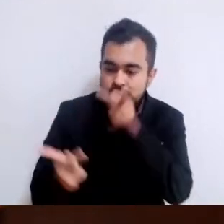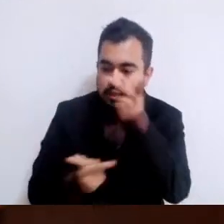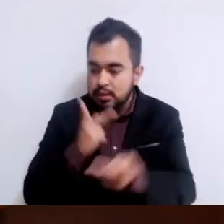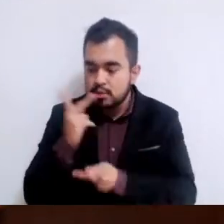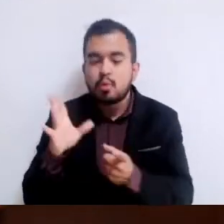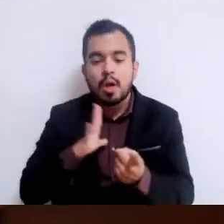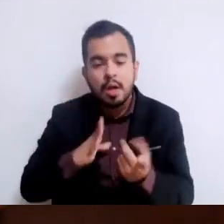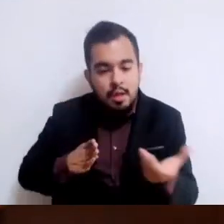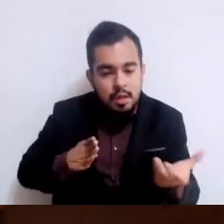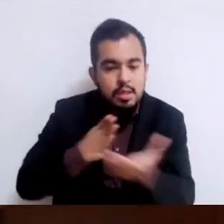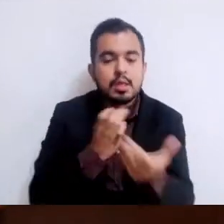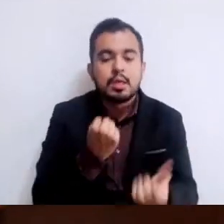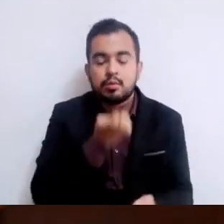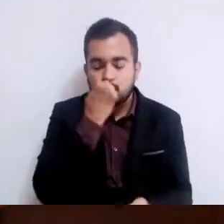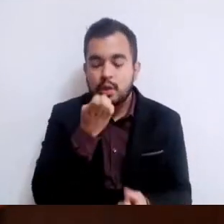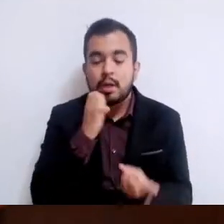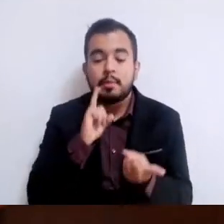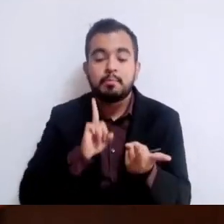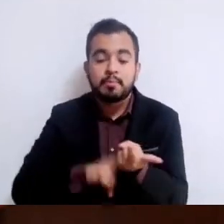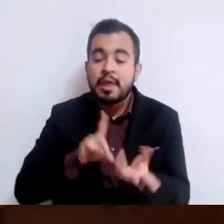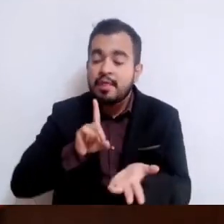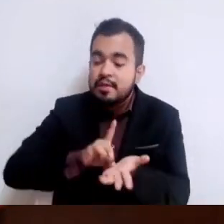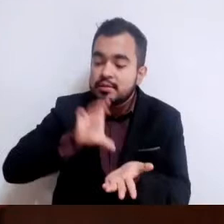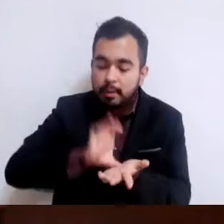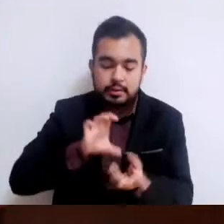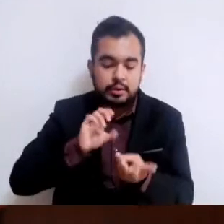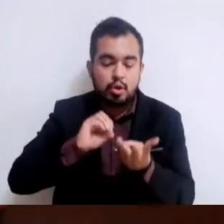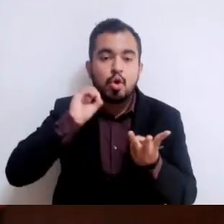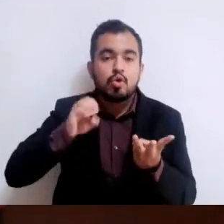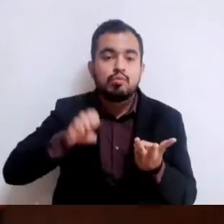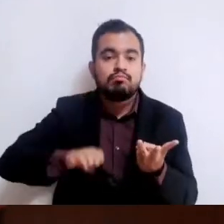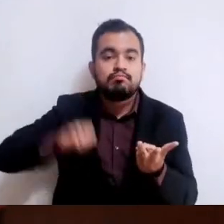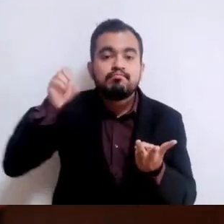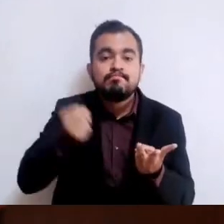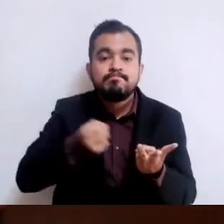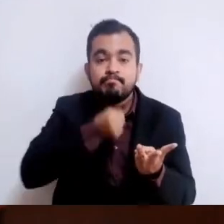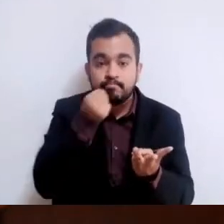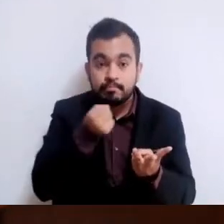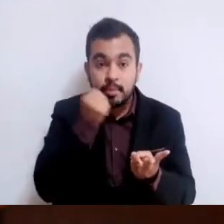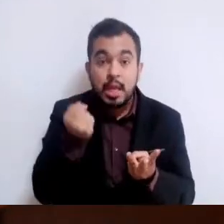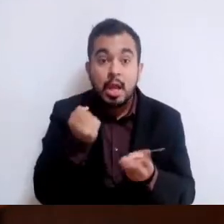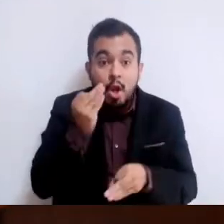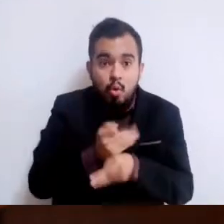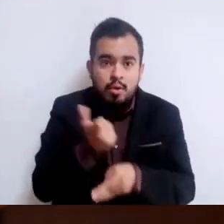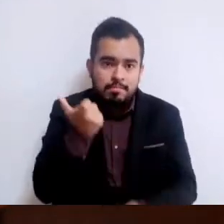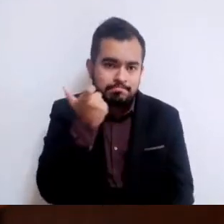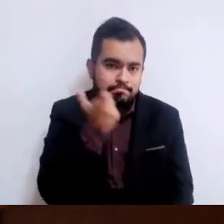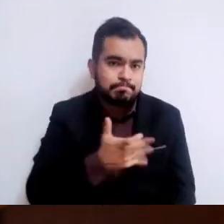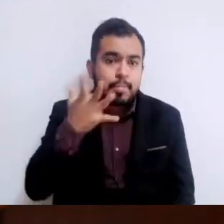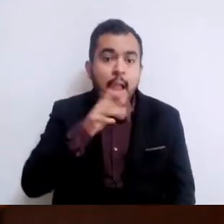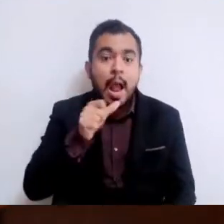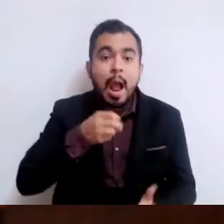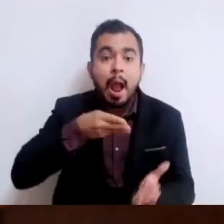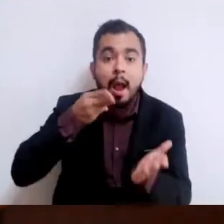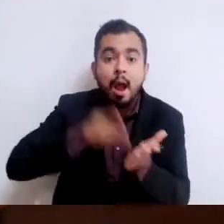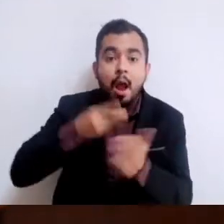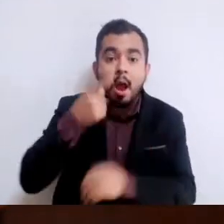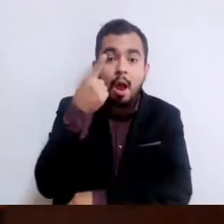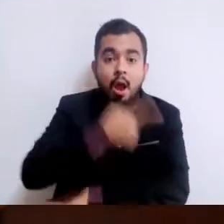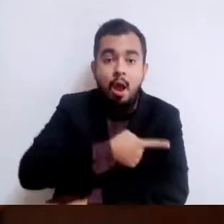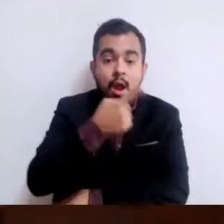son considerados adultos mayores. Actualmente, los altos costos de las tarifas en el cobro de las casetas, en el transporte público